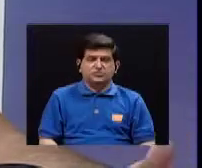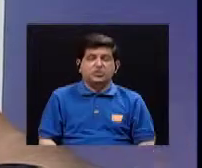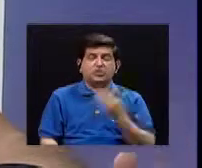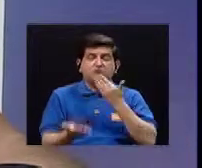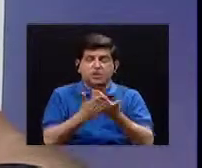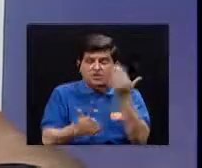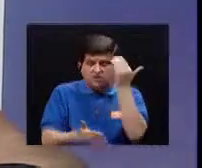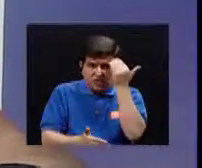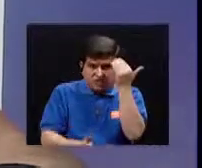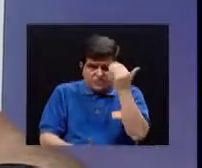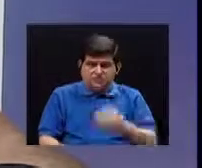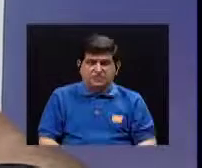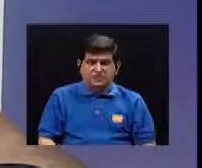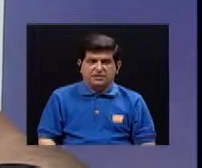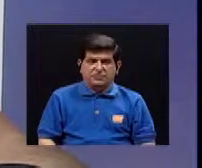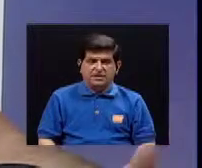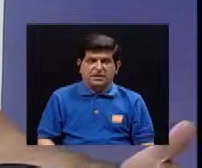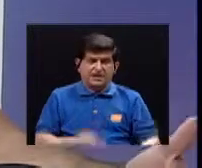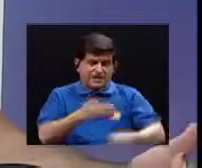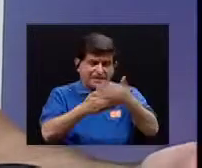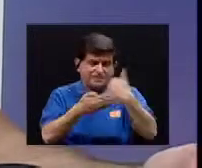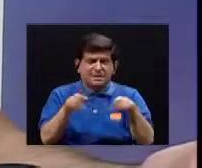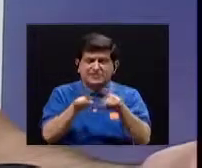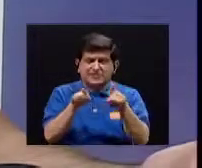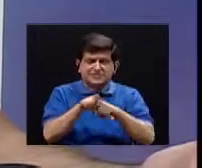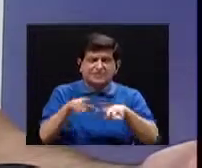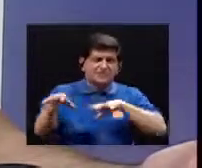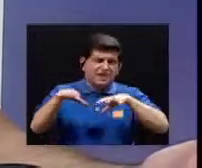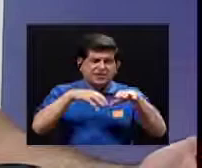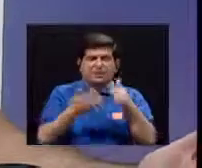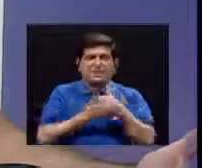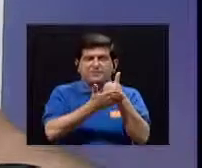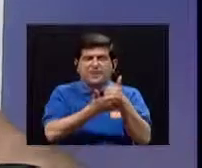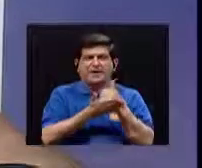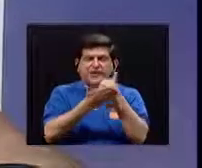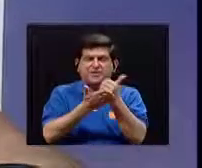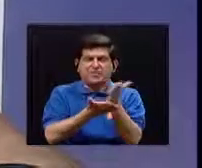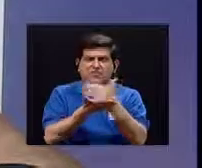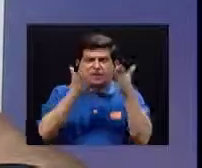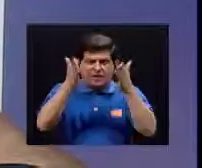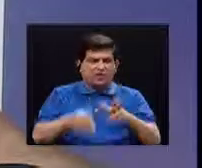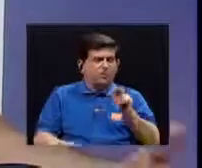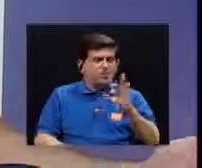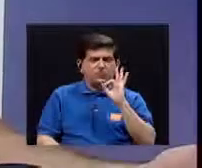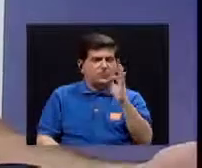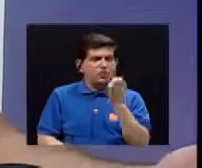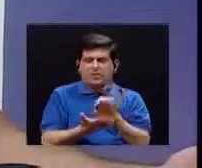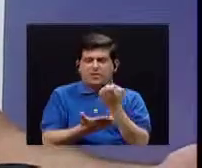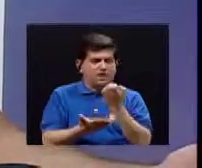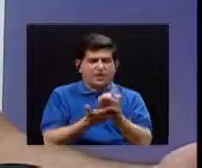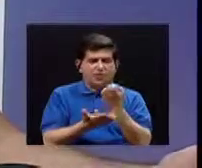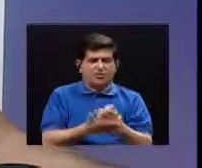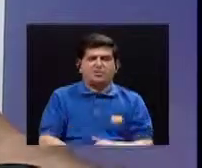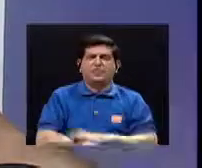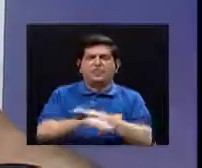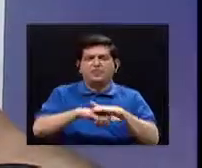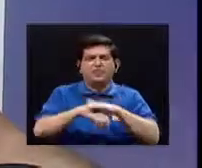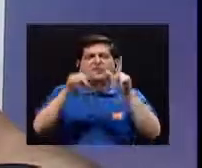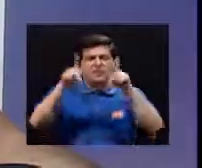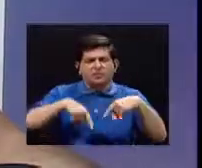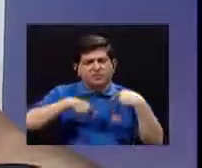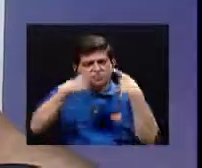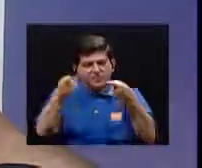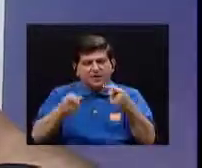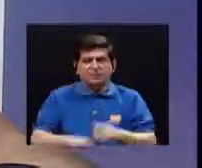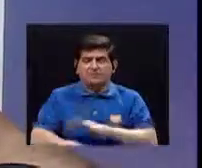sepa que ikea y que detrás también hay una acción ahí para ayudarles a algunos que no están también económicamente entonces que por